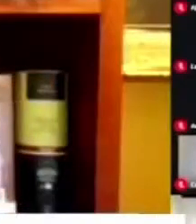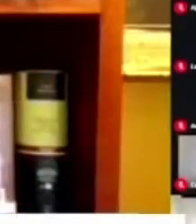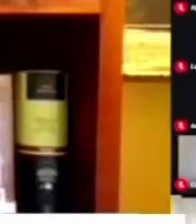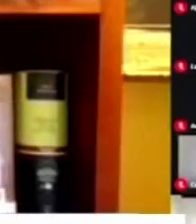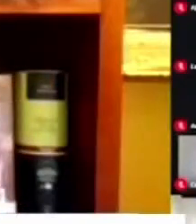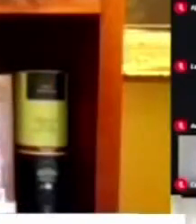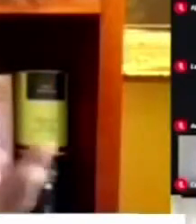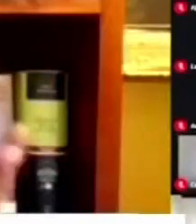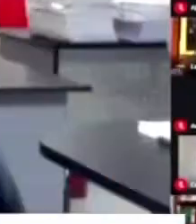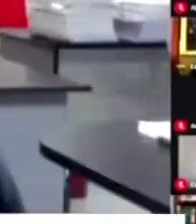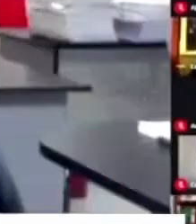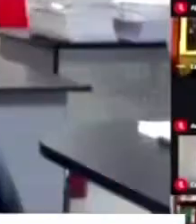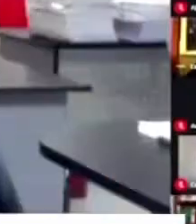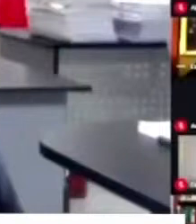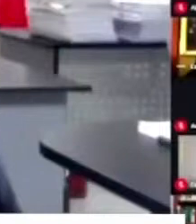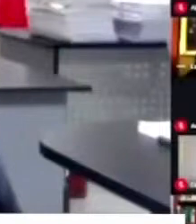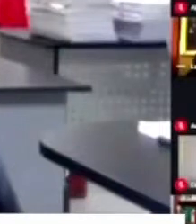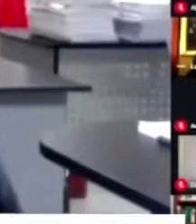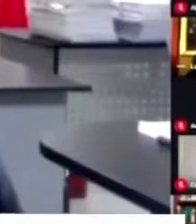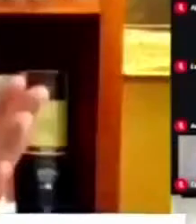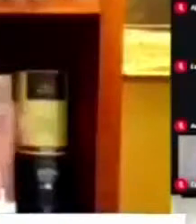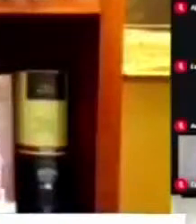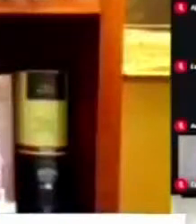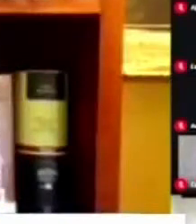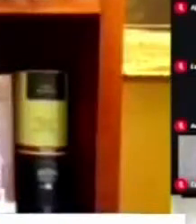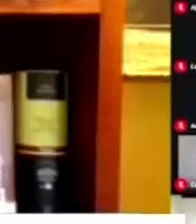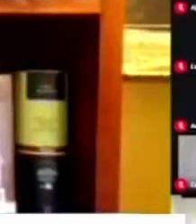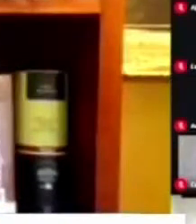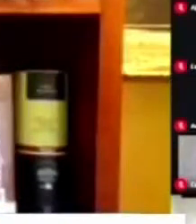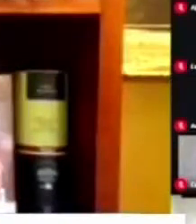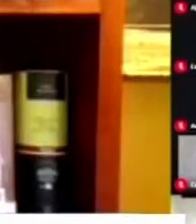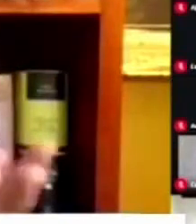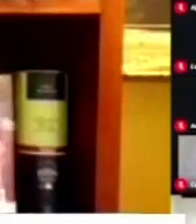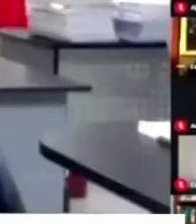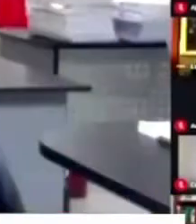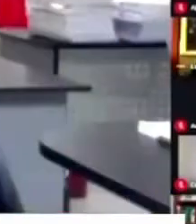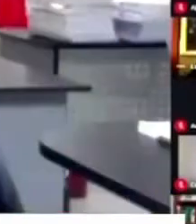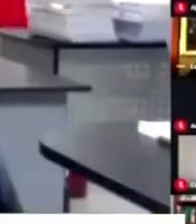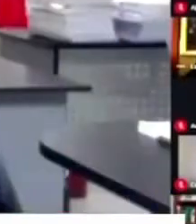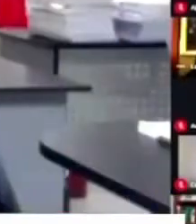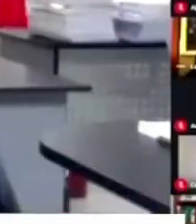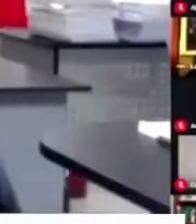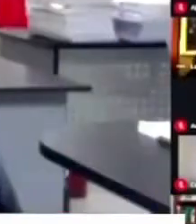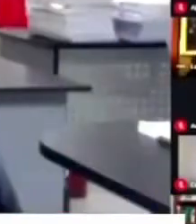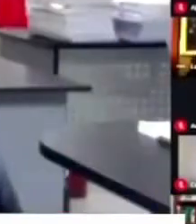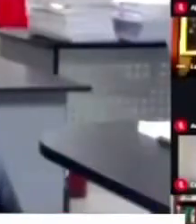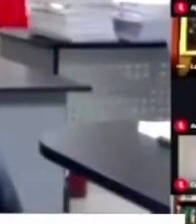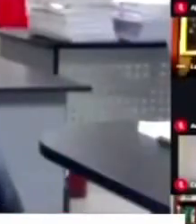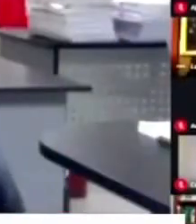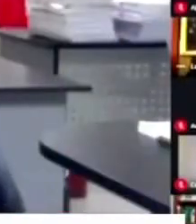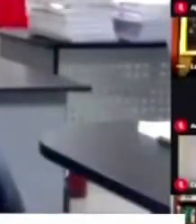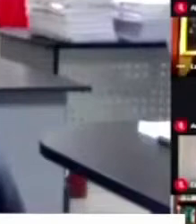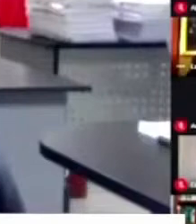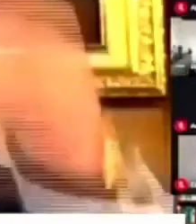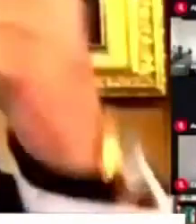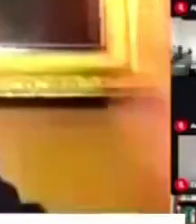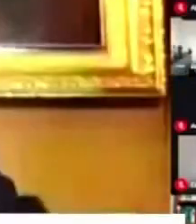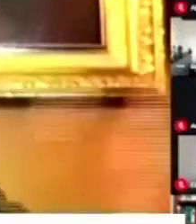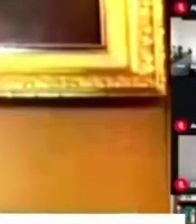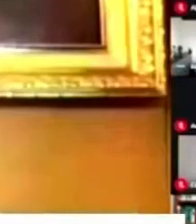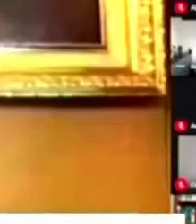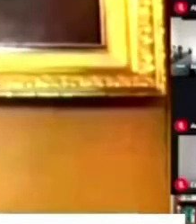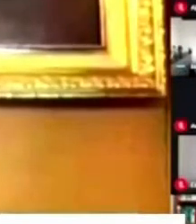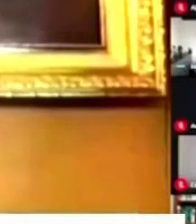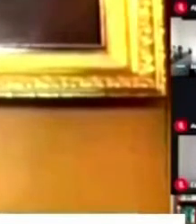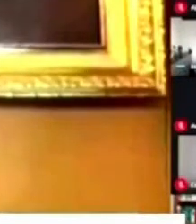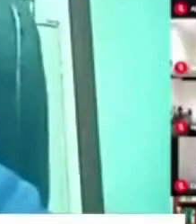restricción. Además, le impone el pago de una caución de 100 mil soles que deberá abonar en el plazo de 10 días, así como el cumplimiento de diversas normas de conducta. Esa ha sido pues